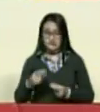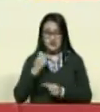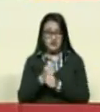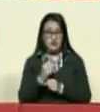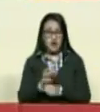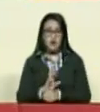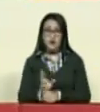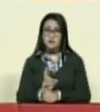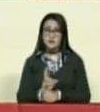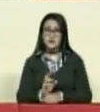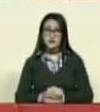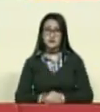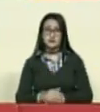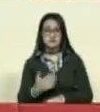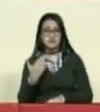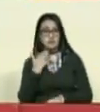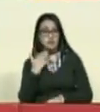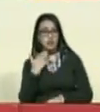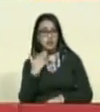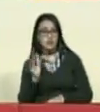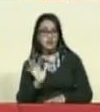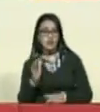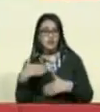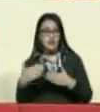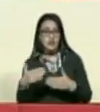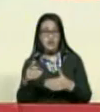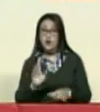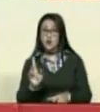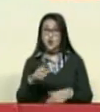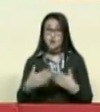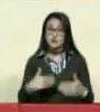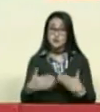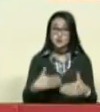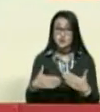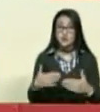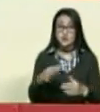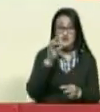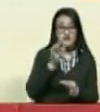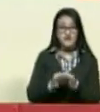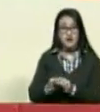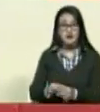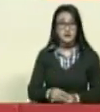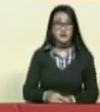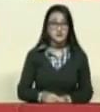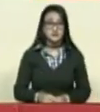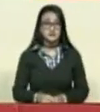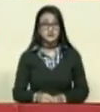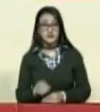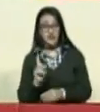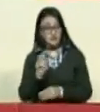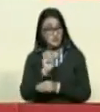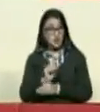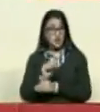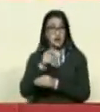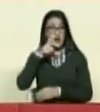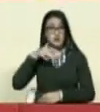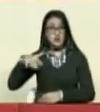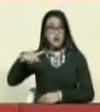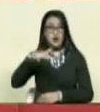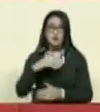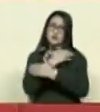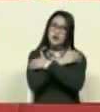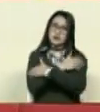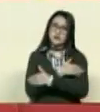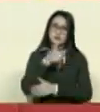por ahí, ¿verdad? Así tiene que ser. Tener fe en lo que vamos haciendo, proteger al pueblo, abrazar